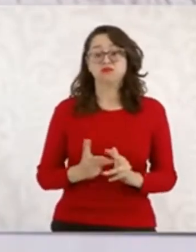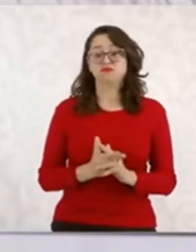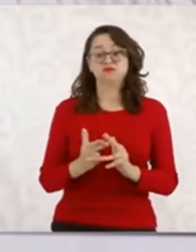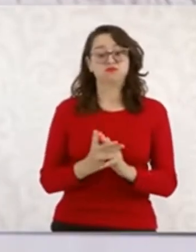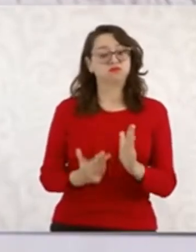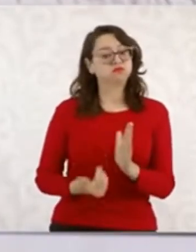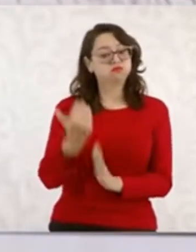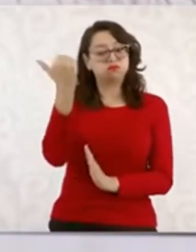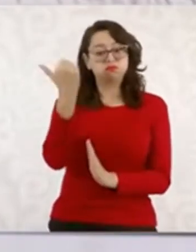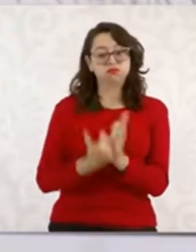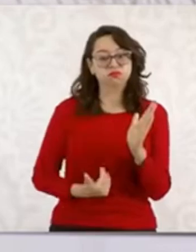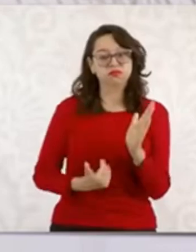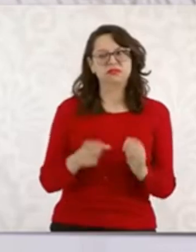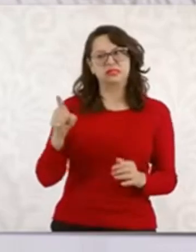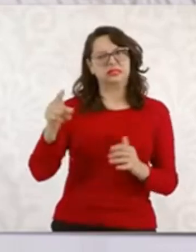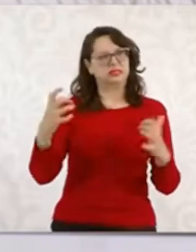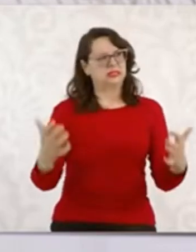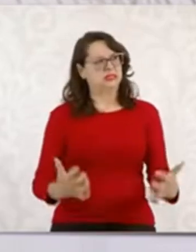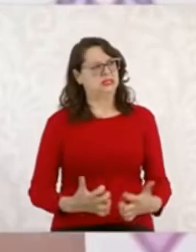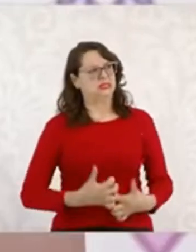histórica.